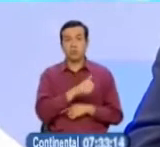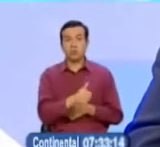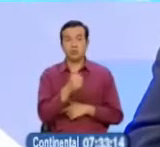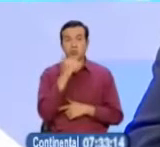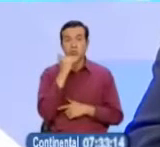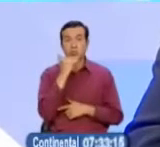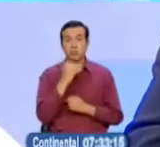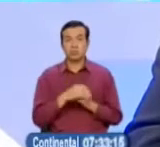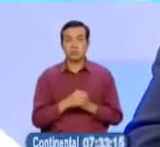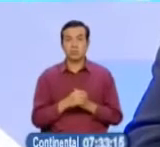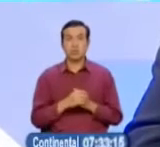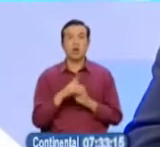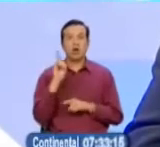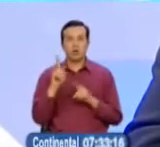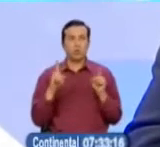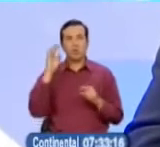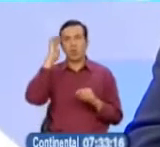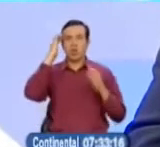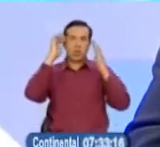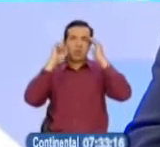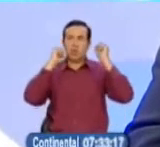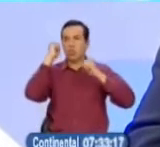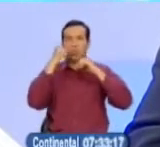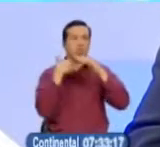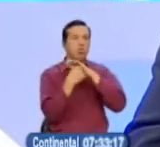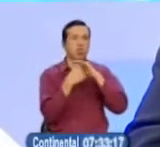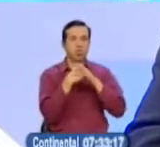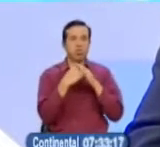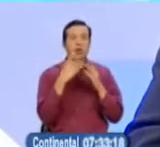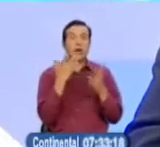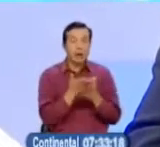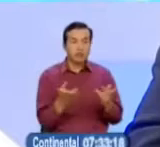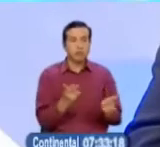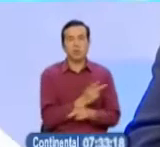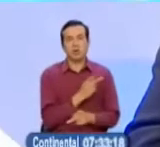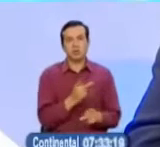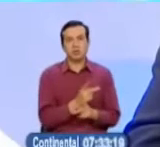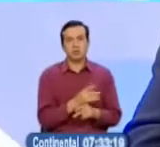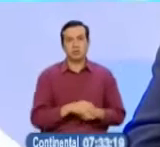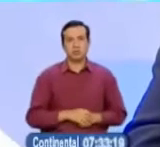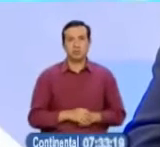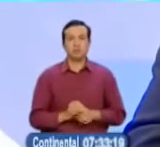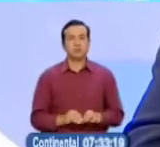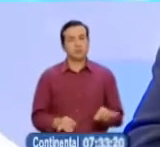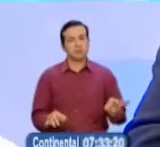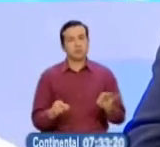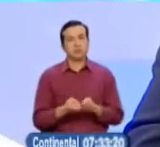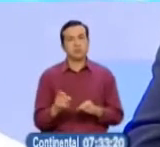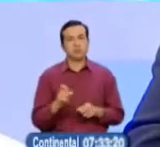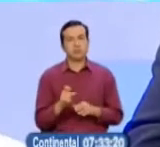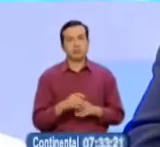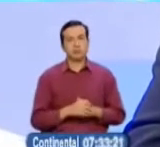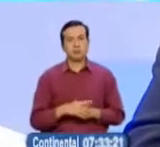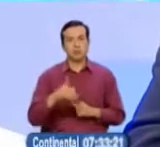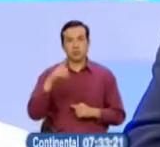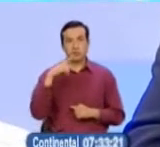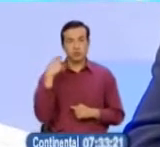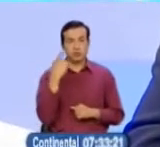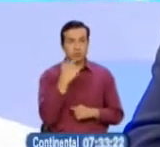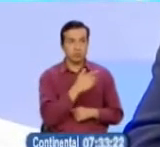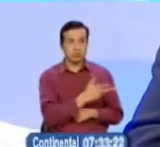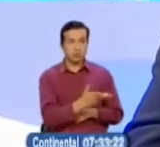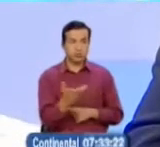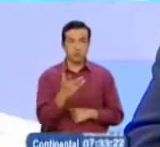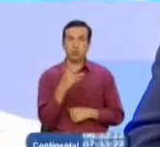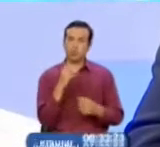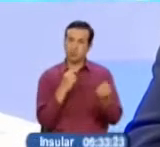por estas salidas intempestivas que a veces provocan pánico, ¿no? Entonces es algo que nosotros como ciudadanos